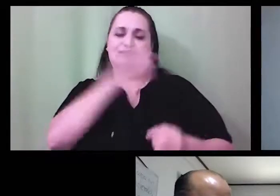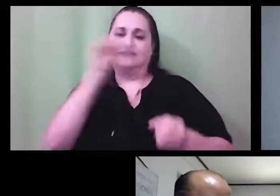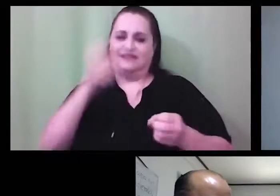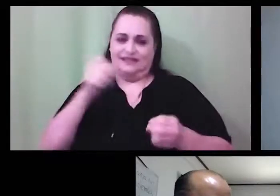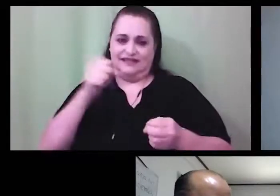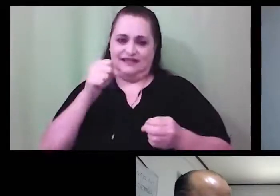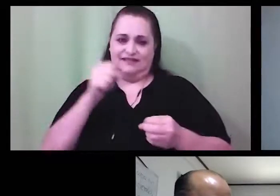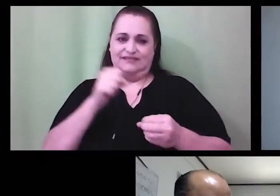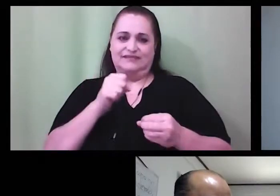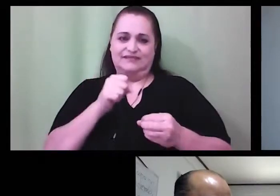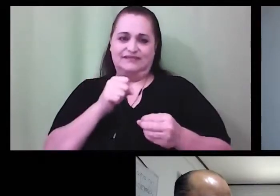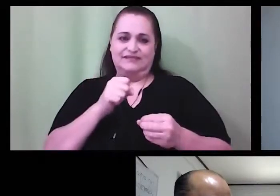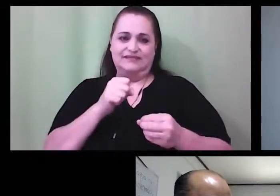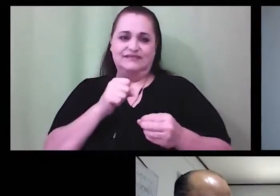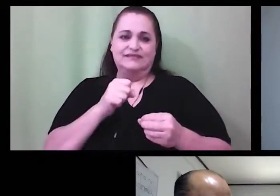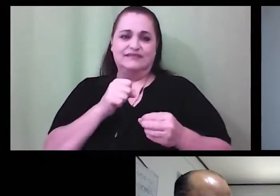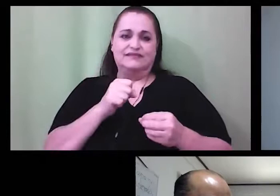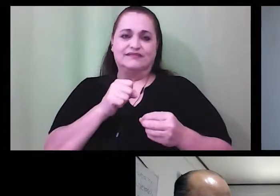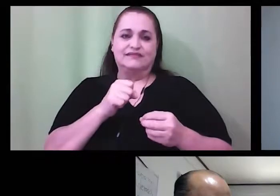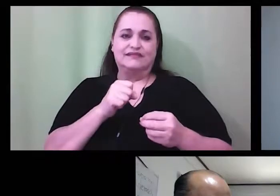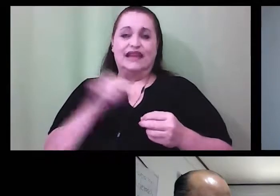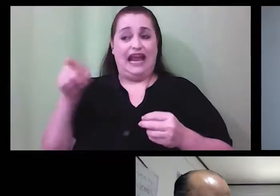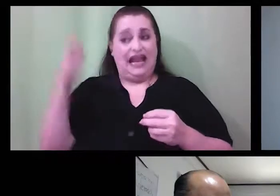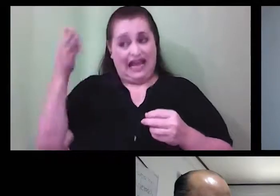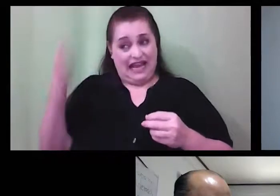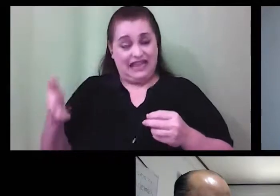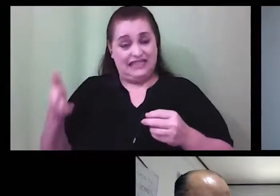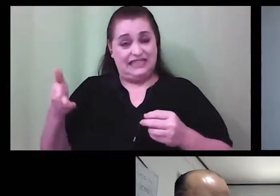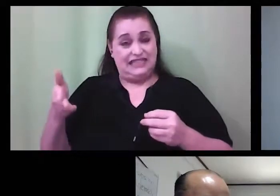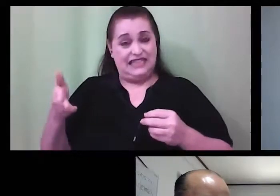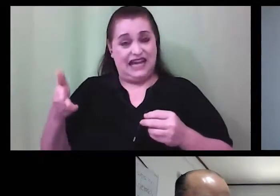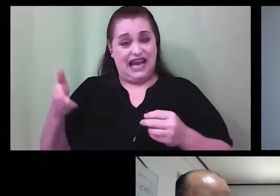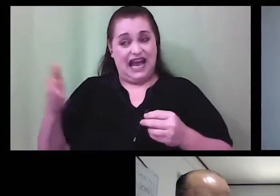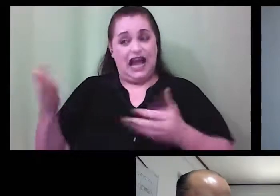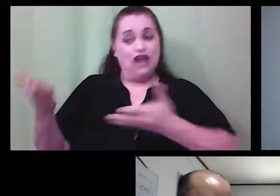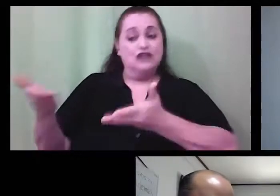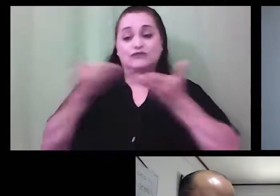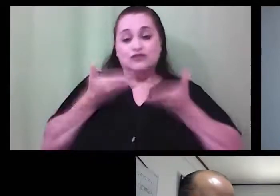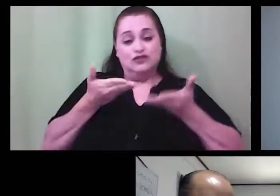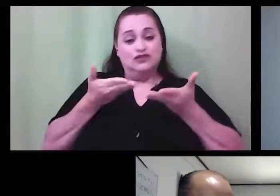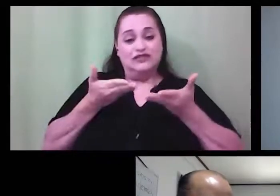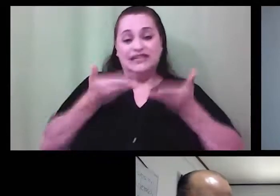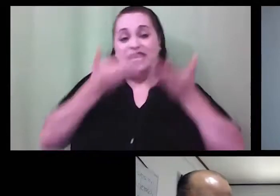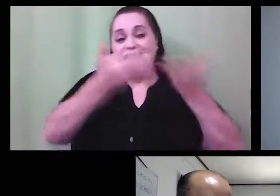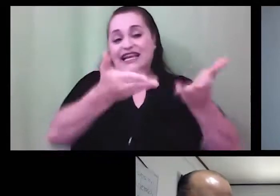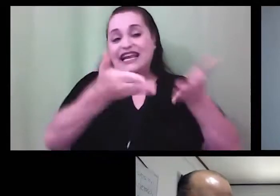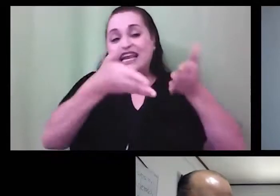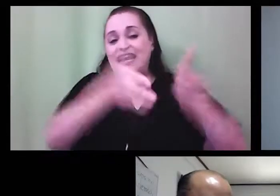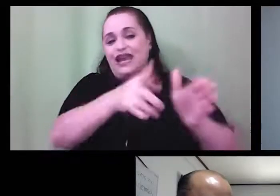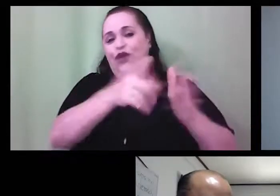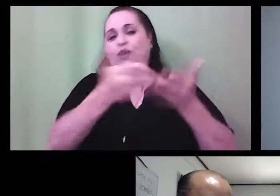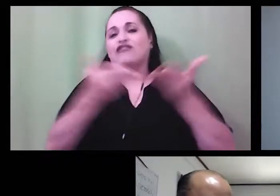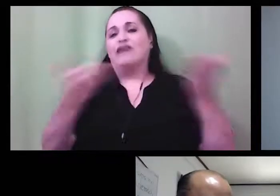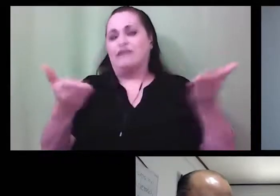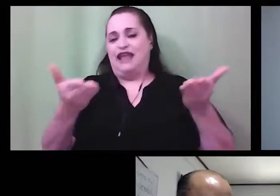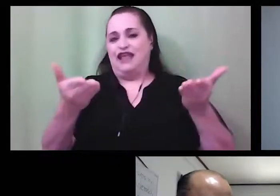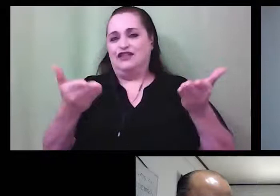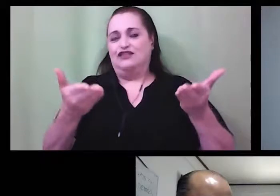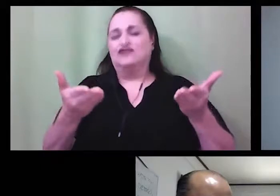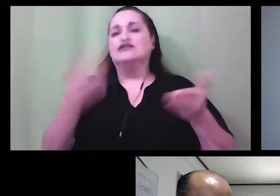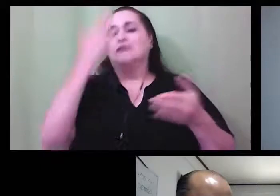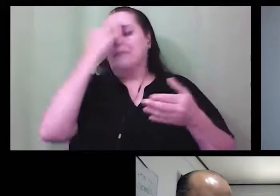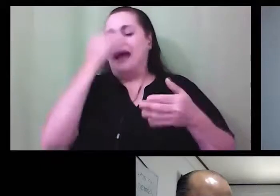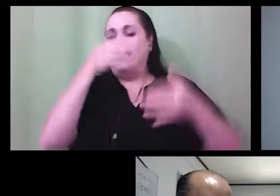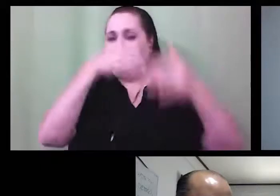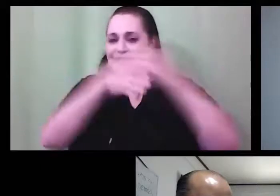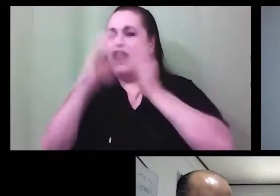y que fue quien le dio herramientas a Carlos para lo que venía, que era el colegio, quien